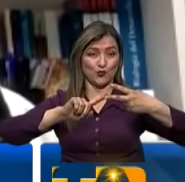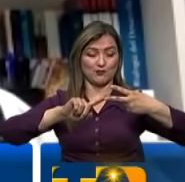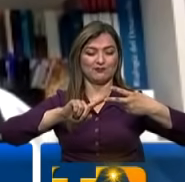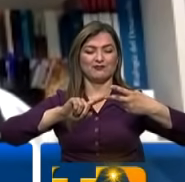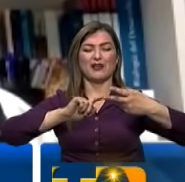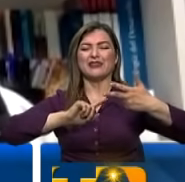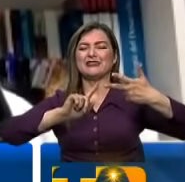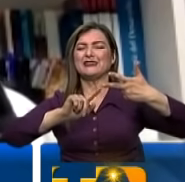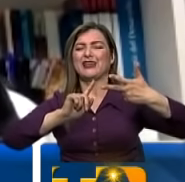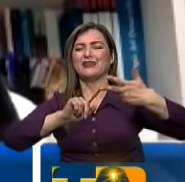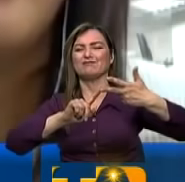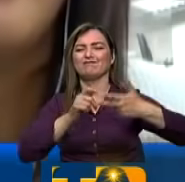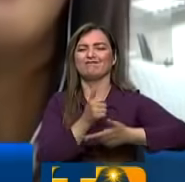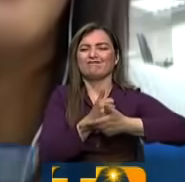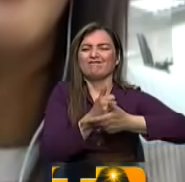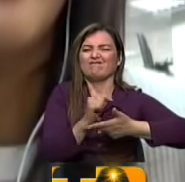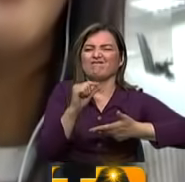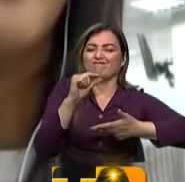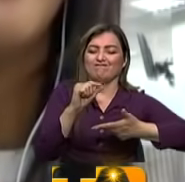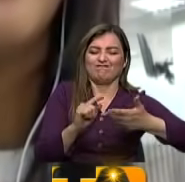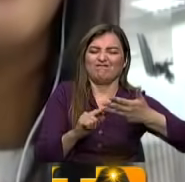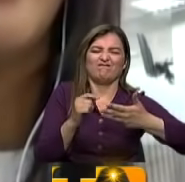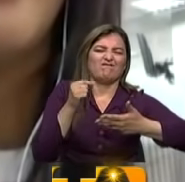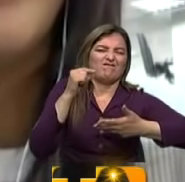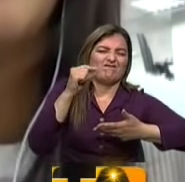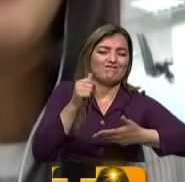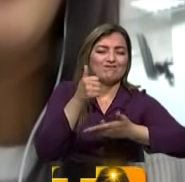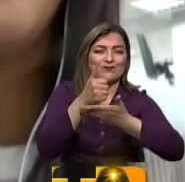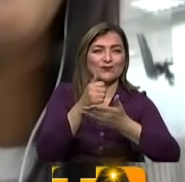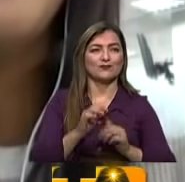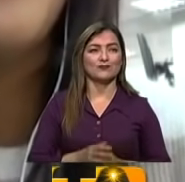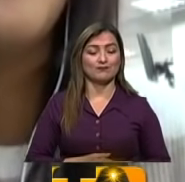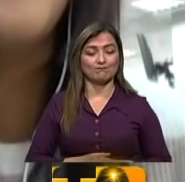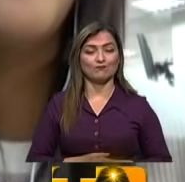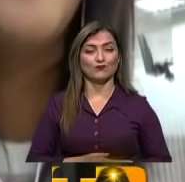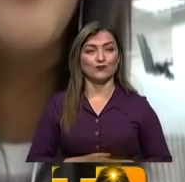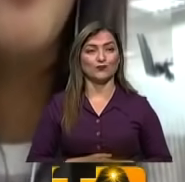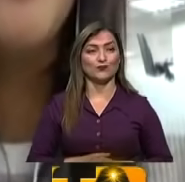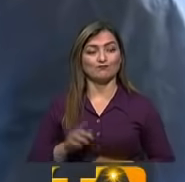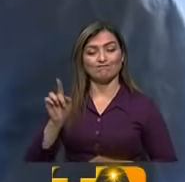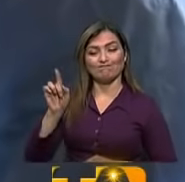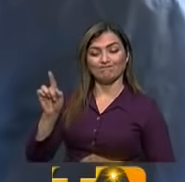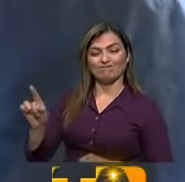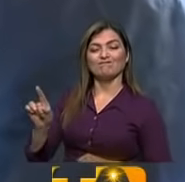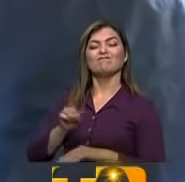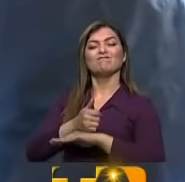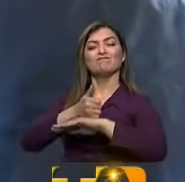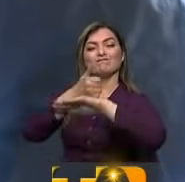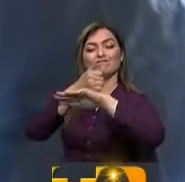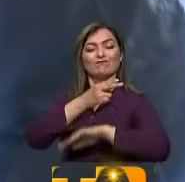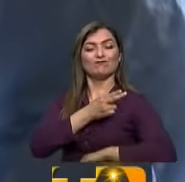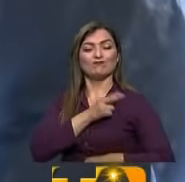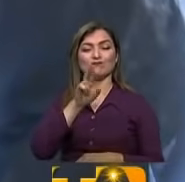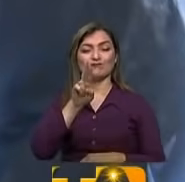demás ayudan, pero poco más. A decir del decano de la Facultad de Ciencias de la Salud de la UISEC, Andrés Contreras, se podría analizar